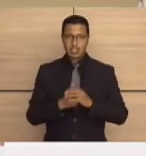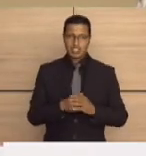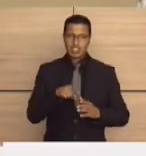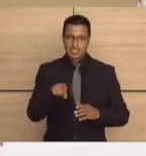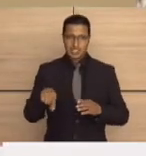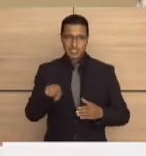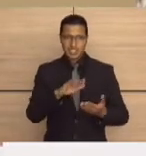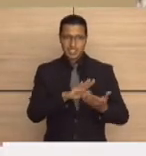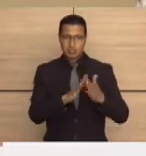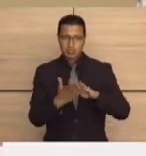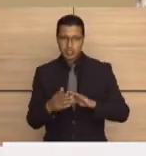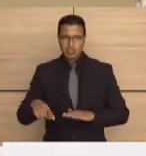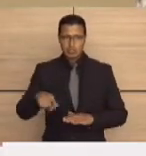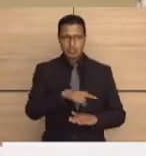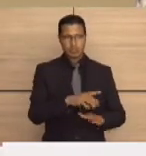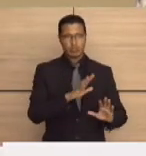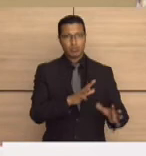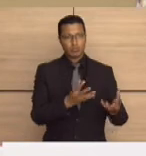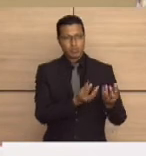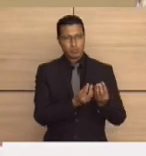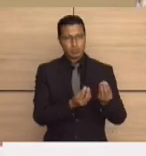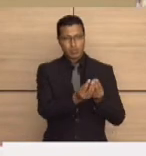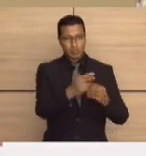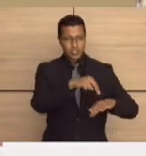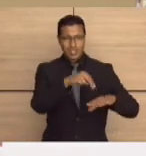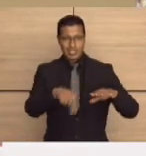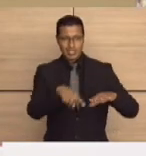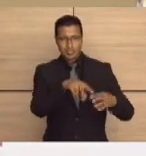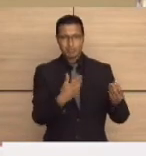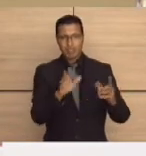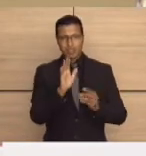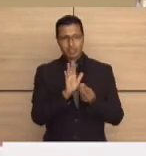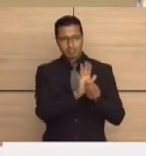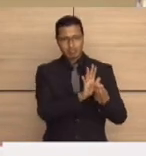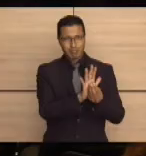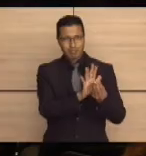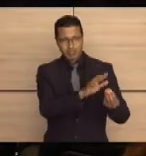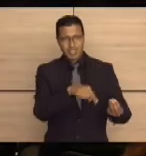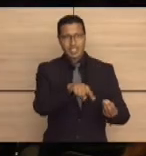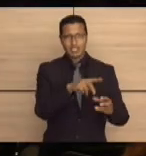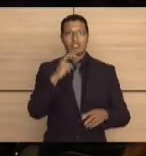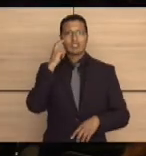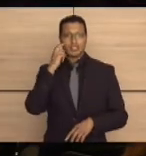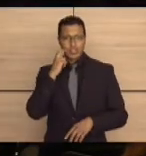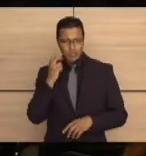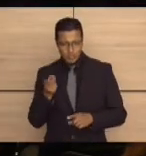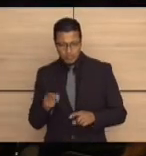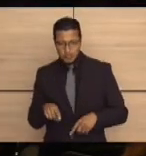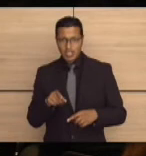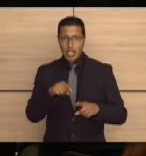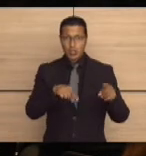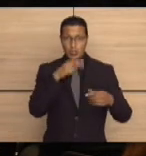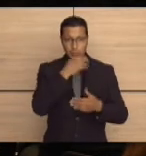de Caimalito, en su mayoría son de una población de desplazados, vienen de Santa Cecilia, otros del Chocó, y son